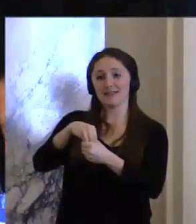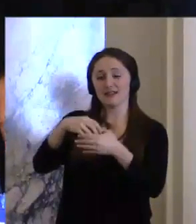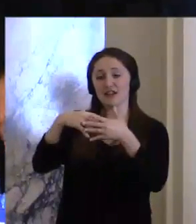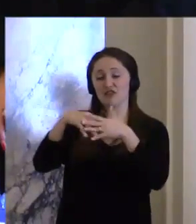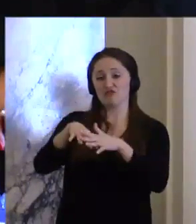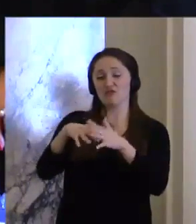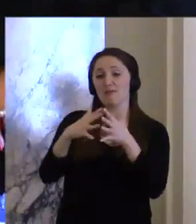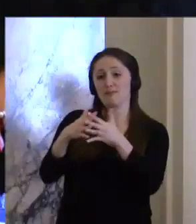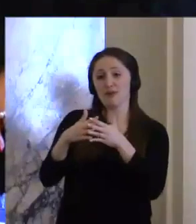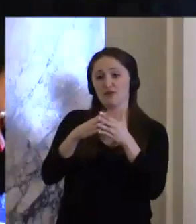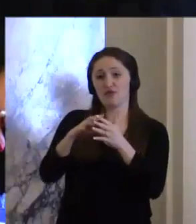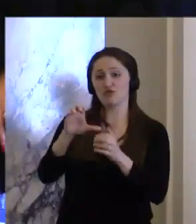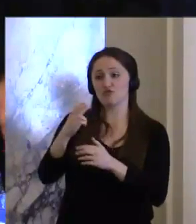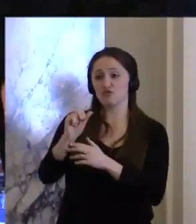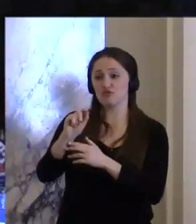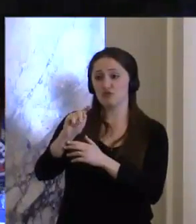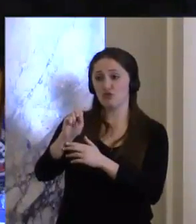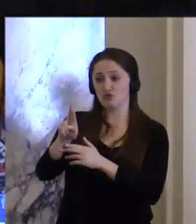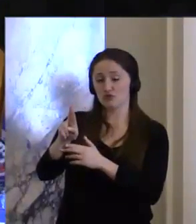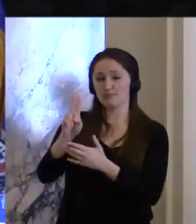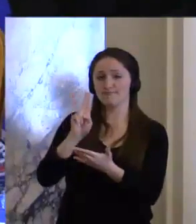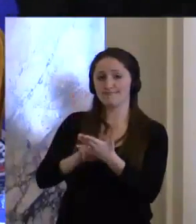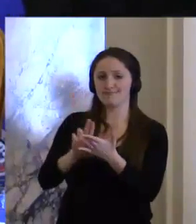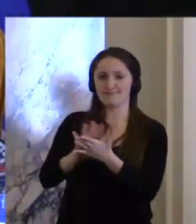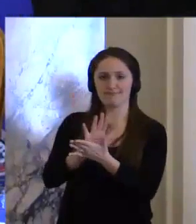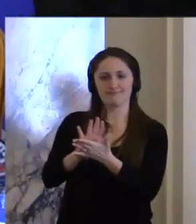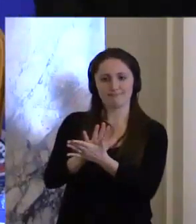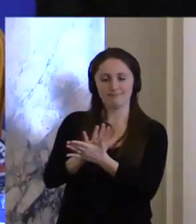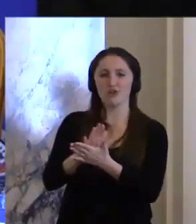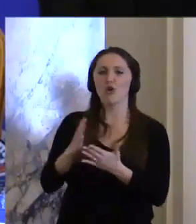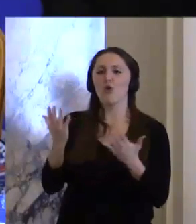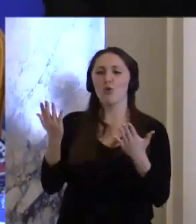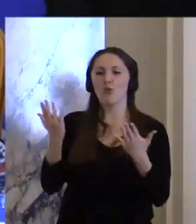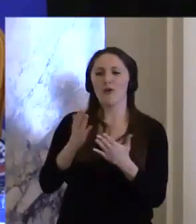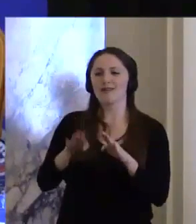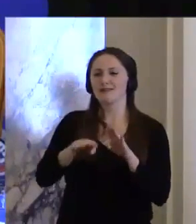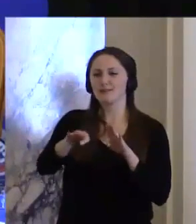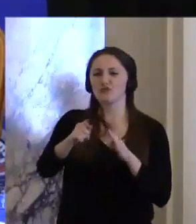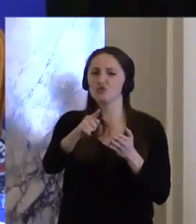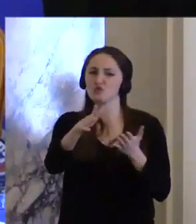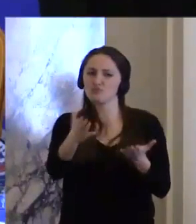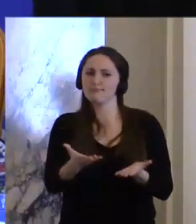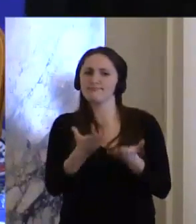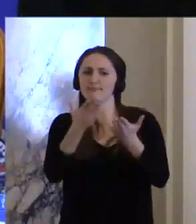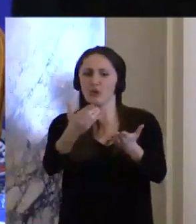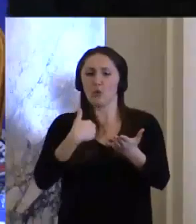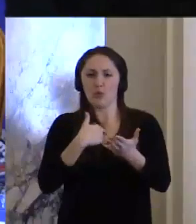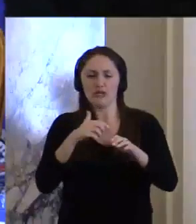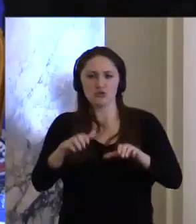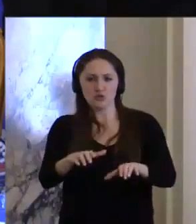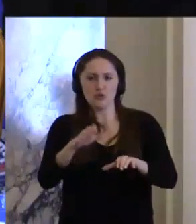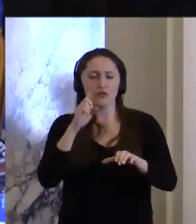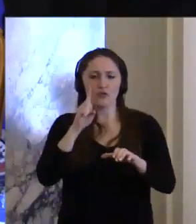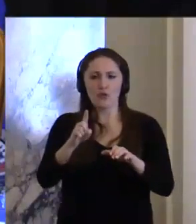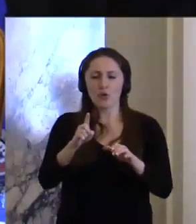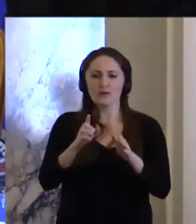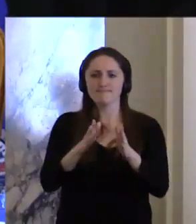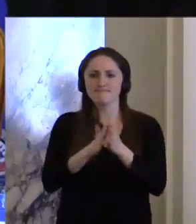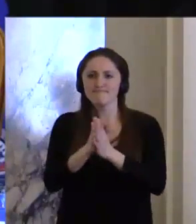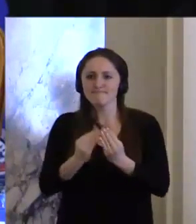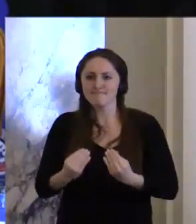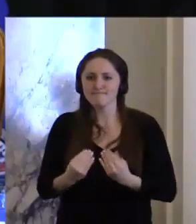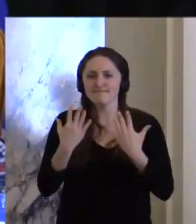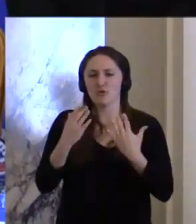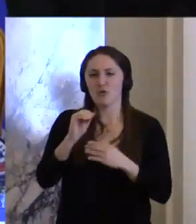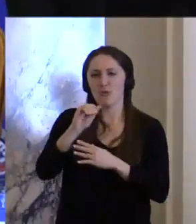o cuál es su propuesta para renovar y fortalecer la OEA, el sistema interamericano, frente a la nueva